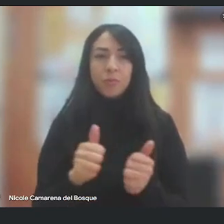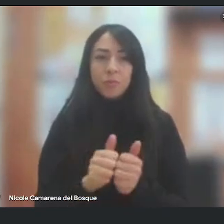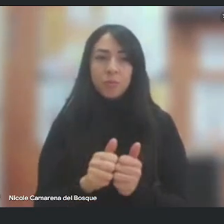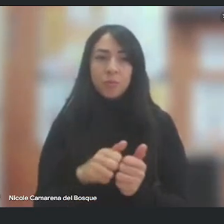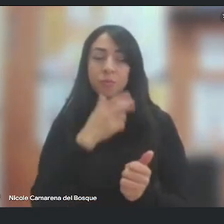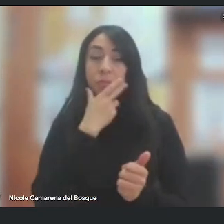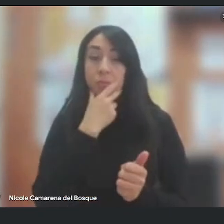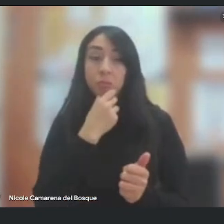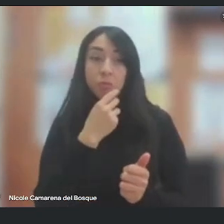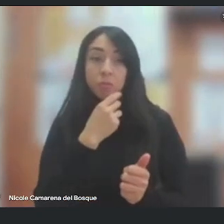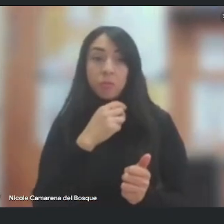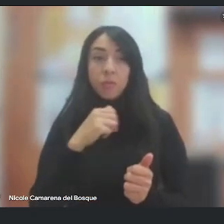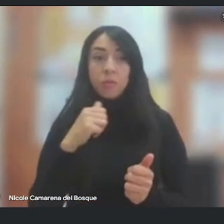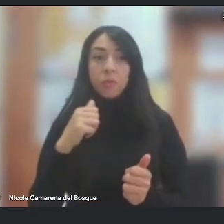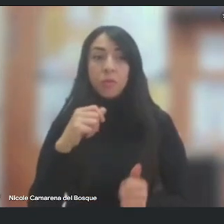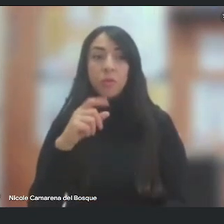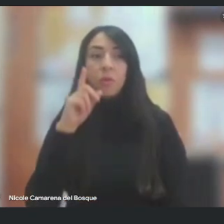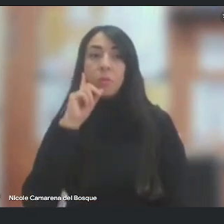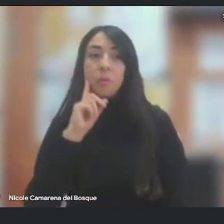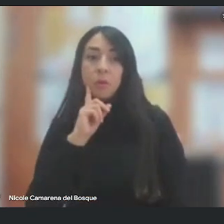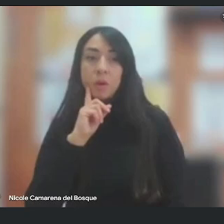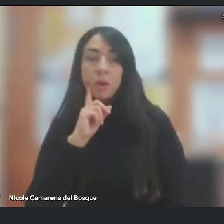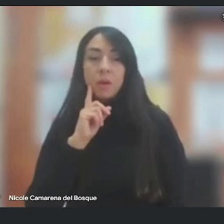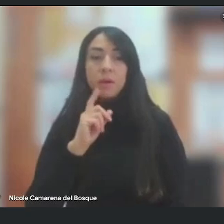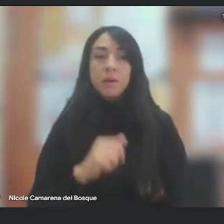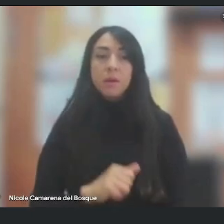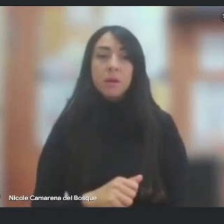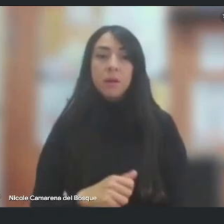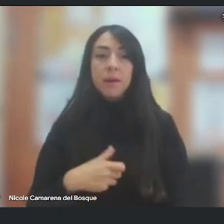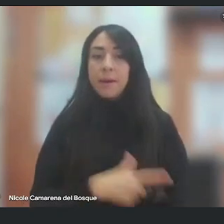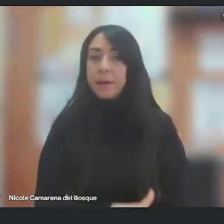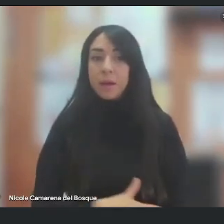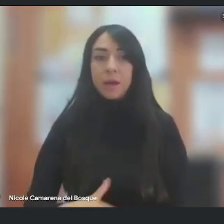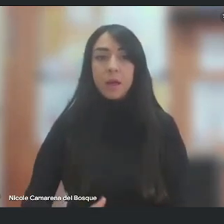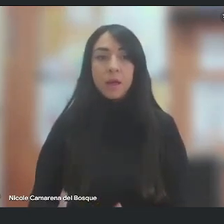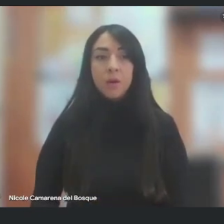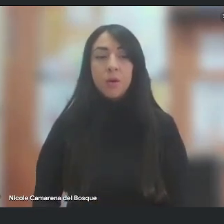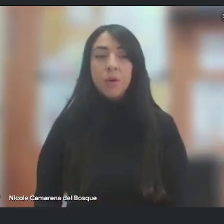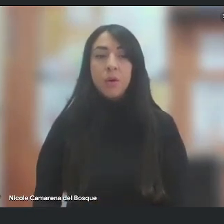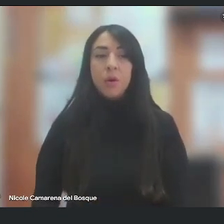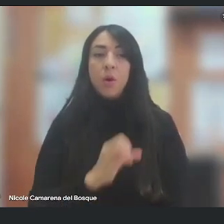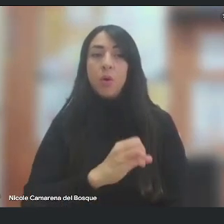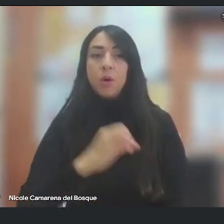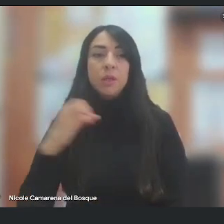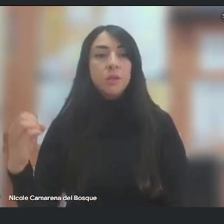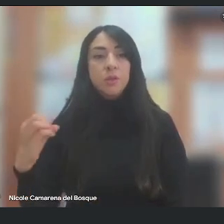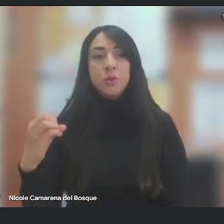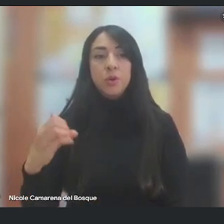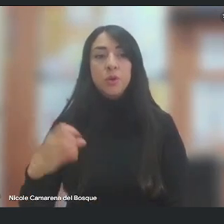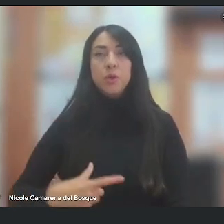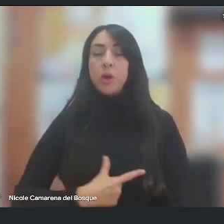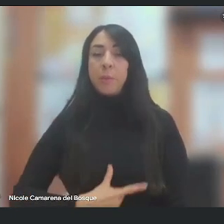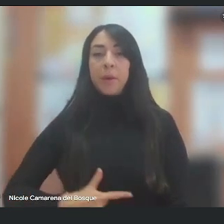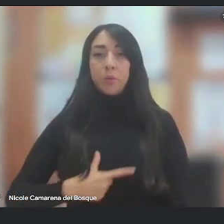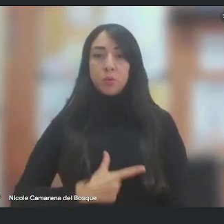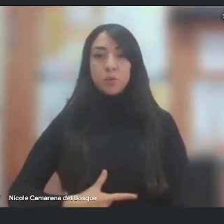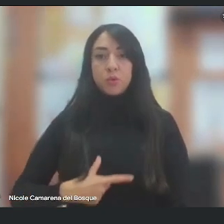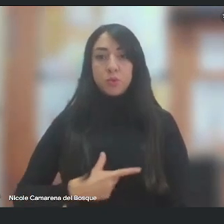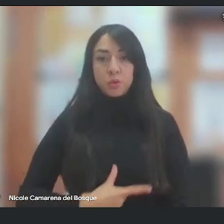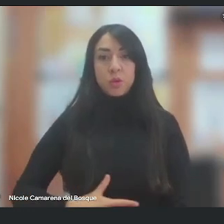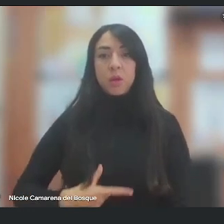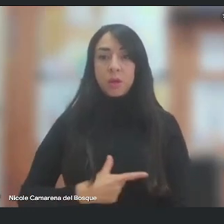dicho antes, uno de los mitos que tenemos en la sociedad es que dar por hecho que todas las personas con